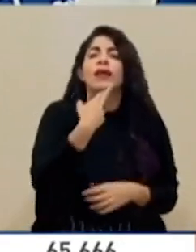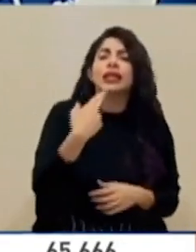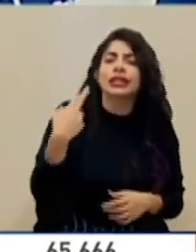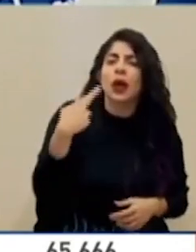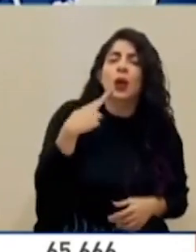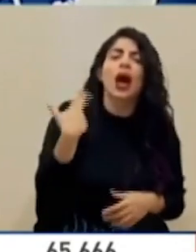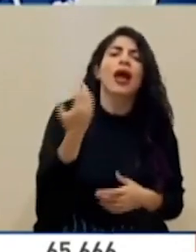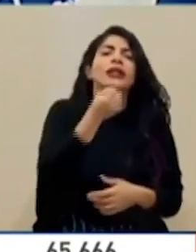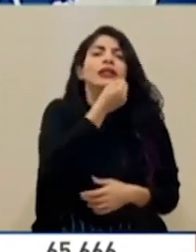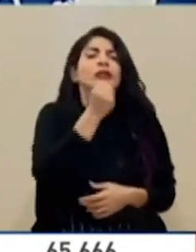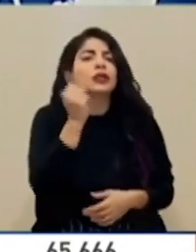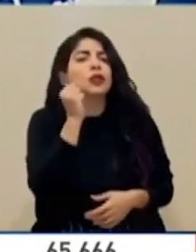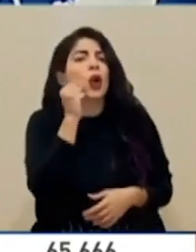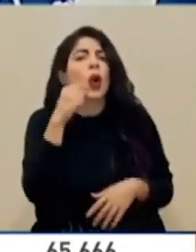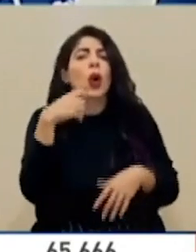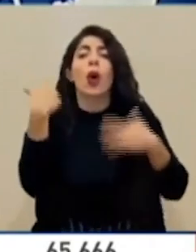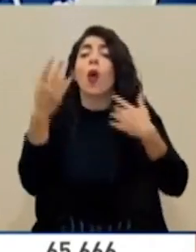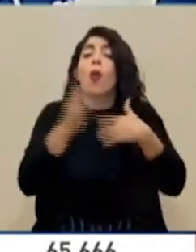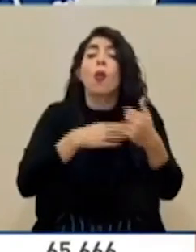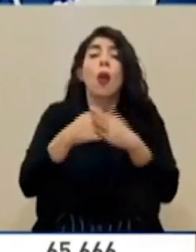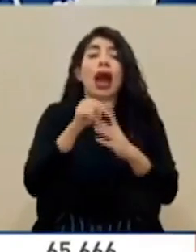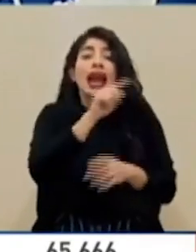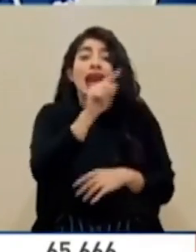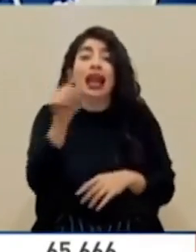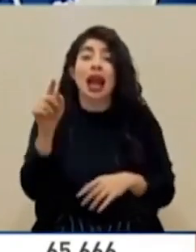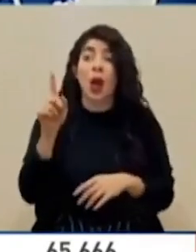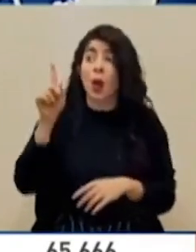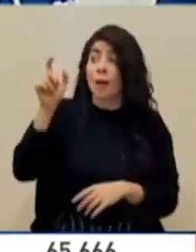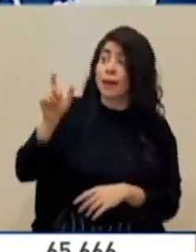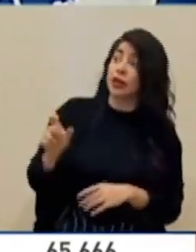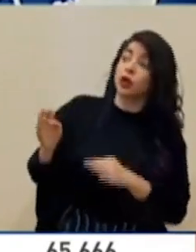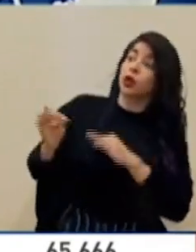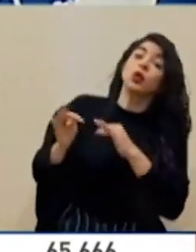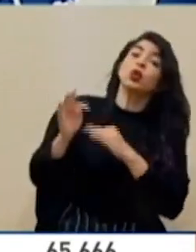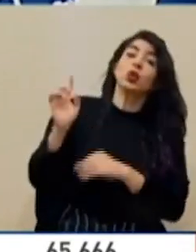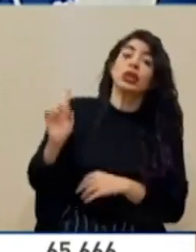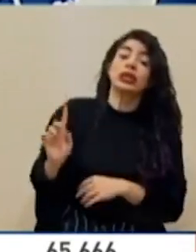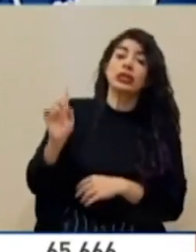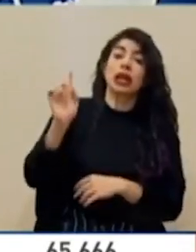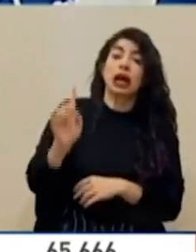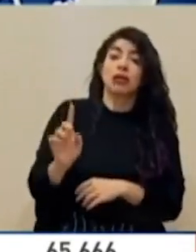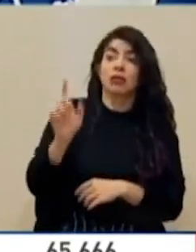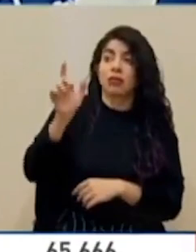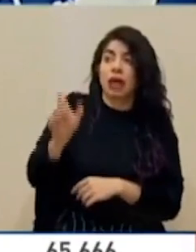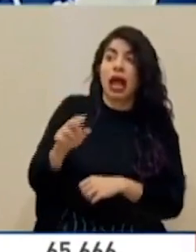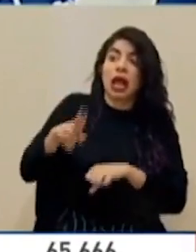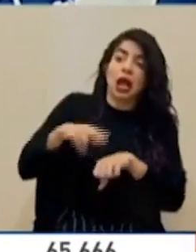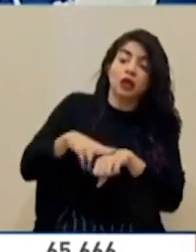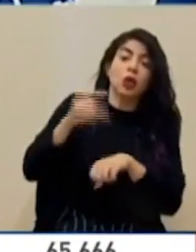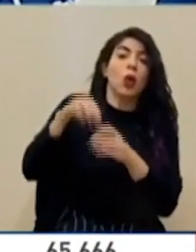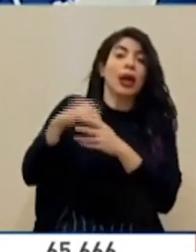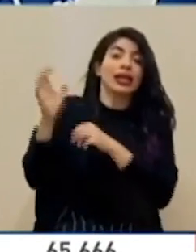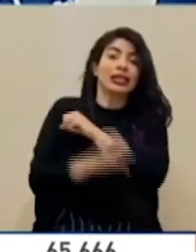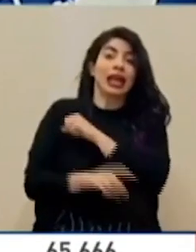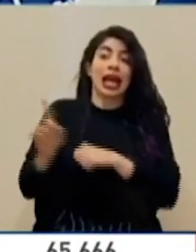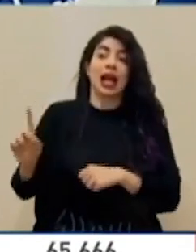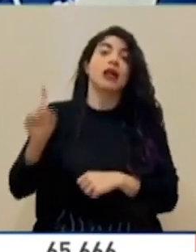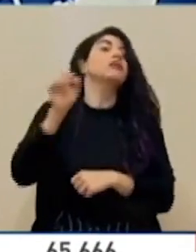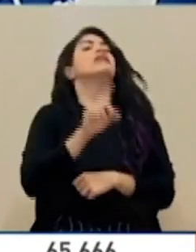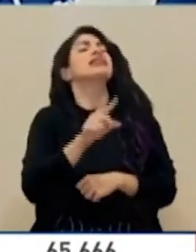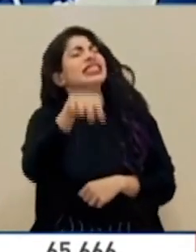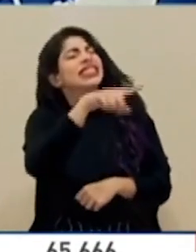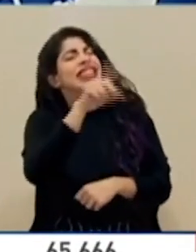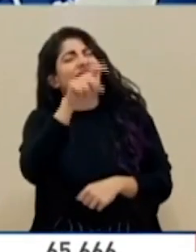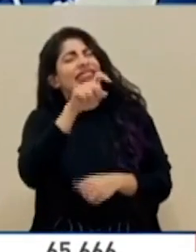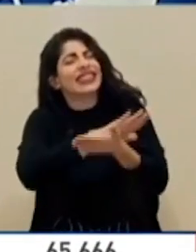restaurantes, sodas, donde quiera que vaya a estar un turista nacional o extranjero, tiene que haber una adopción absolutamente pulcra